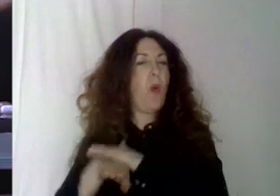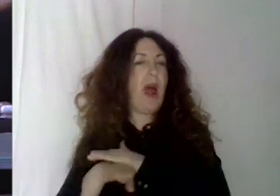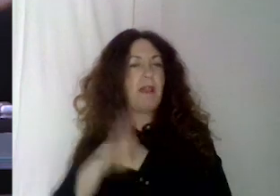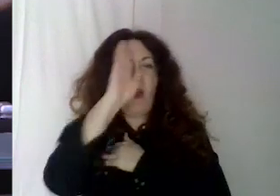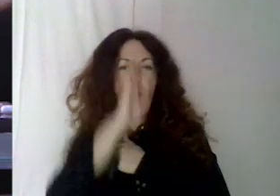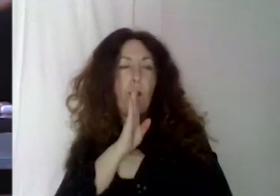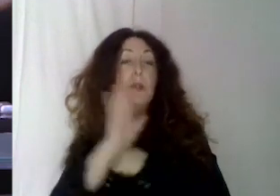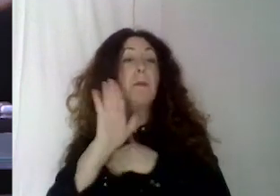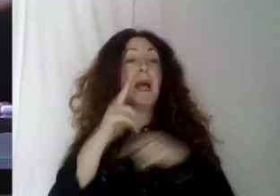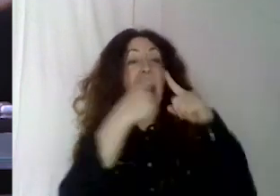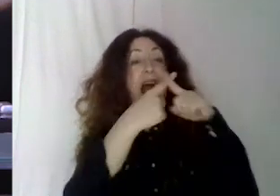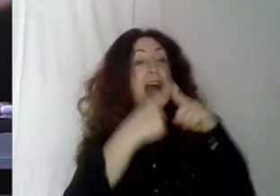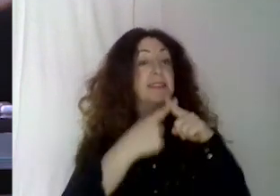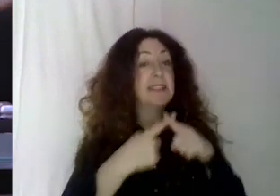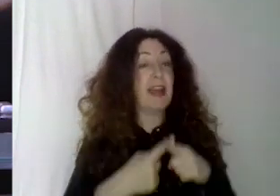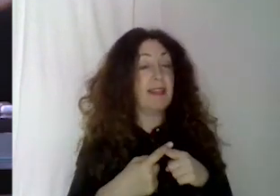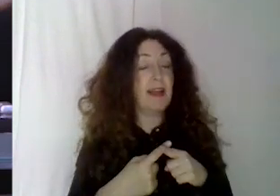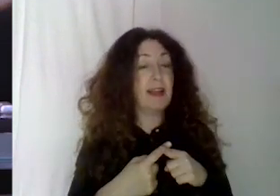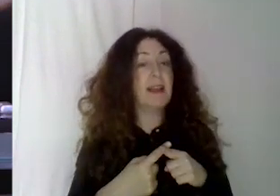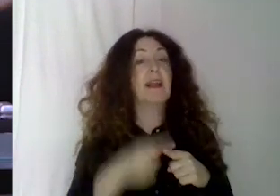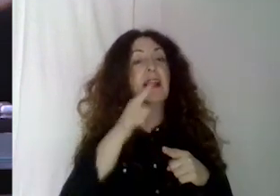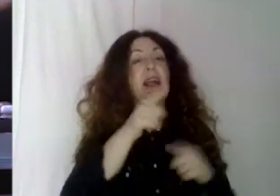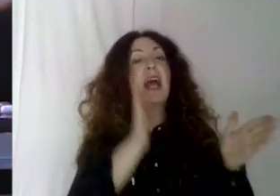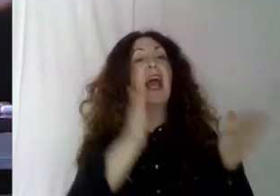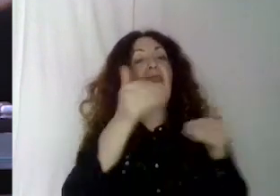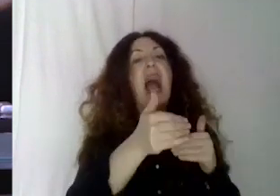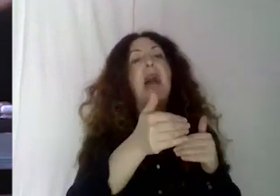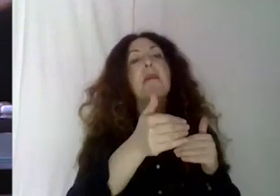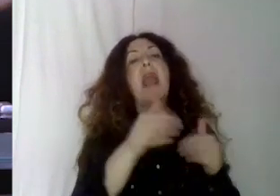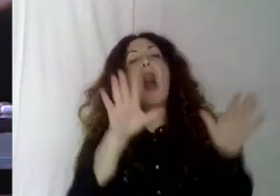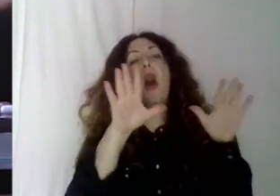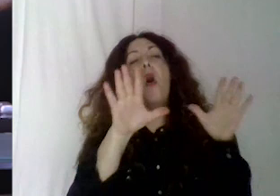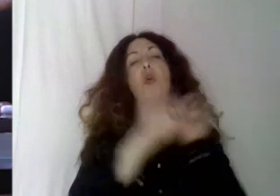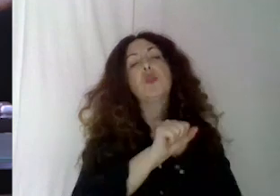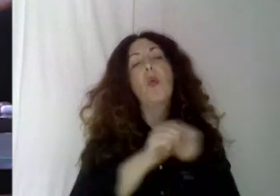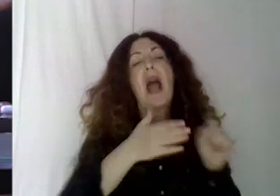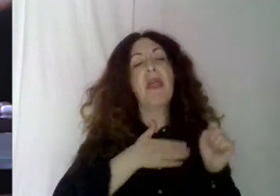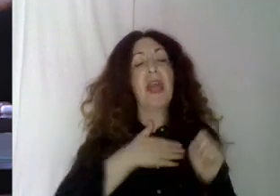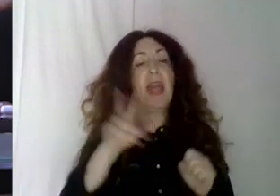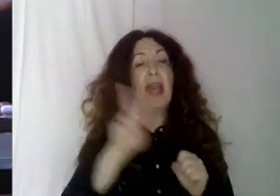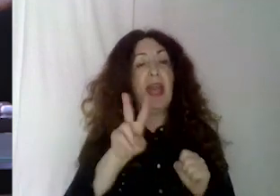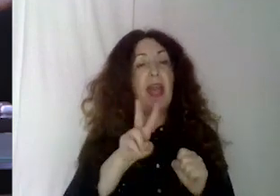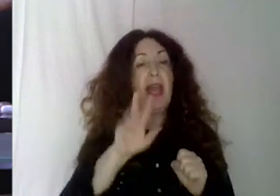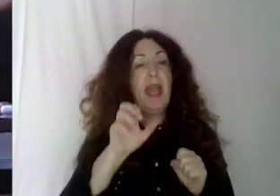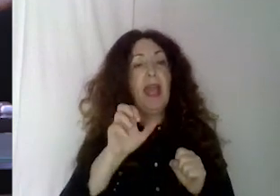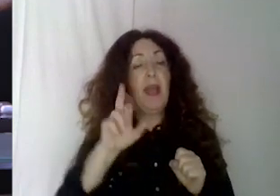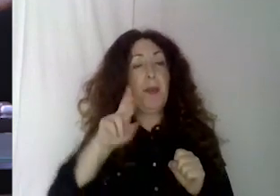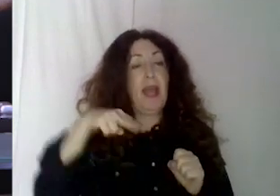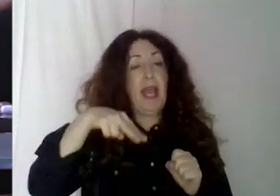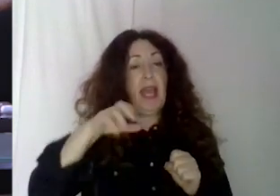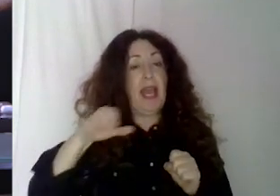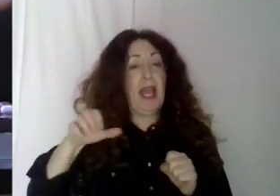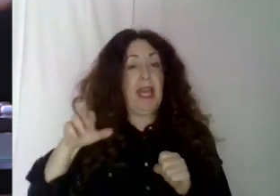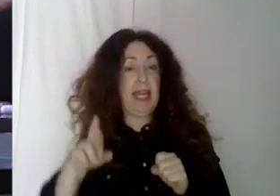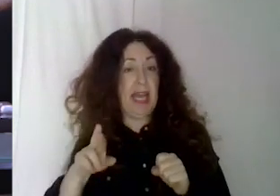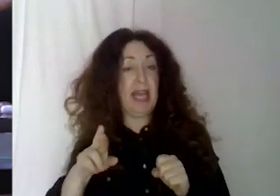el pintor inglés, Hockney, con todos los retratos que hace, utiliza un artefacto de estos, una cámara que le explica muy bien